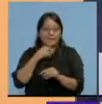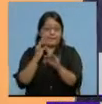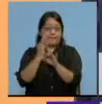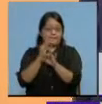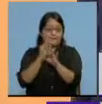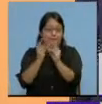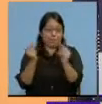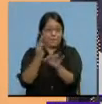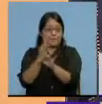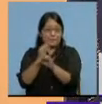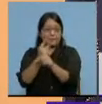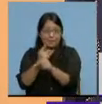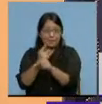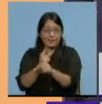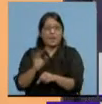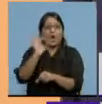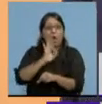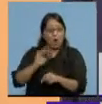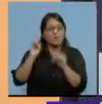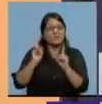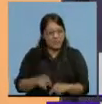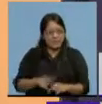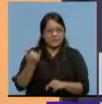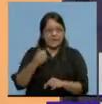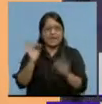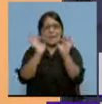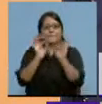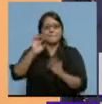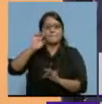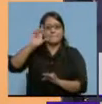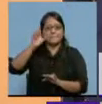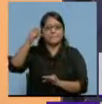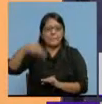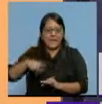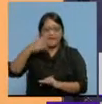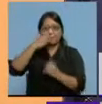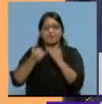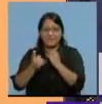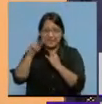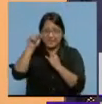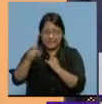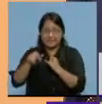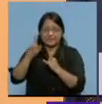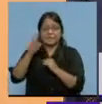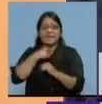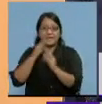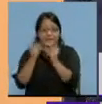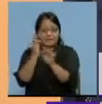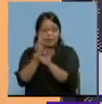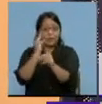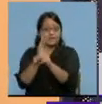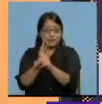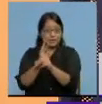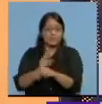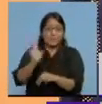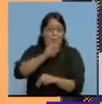pueden presentarse a las escuelas que son sedes del plan FINES para que el director firme ese formulario, o a cualquier